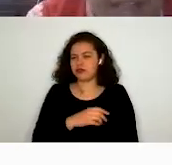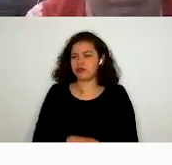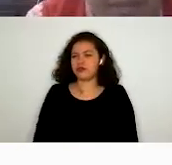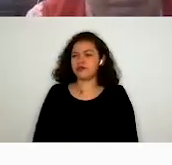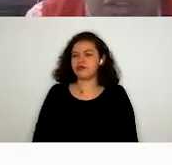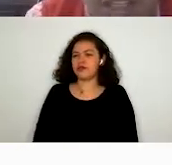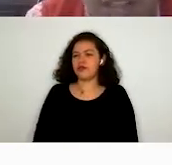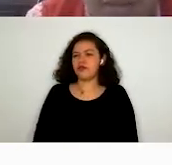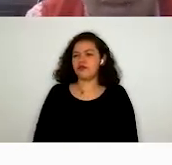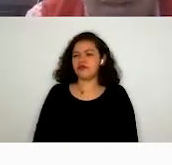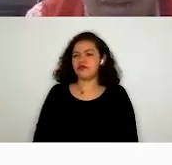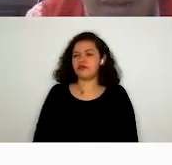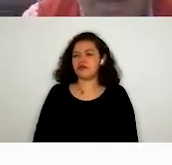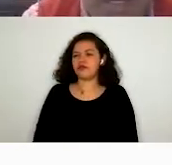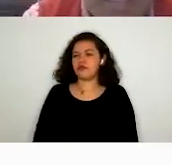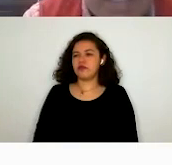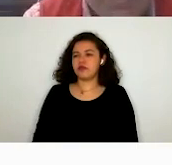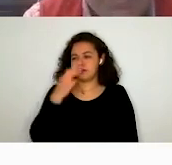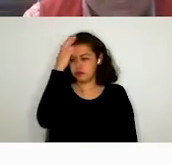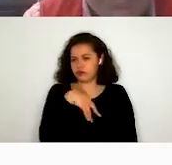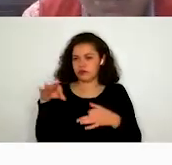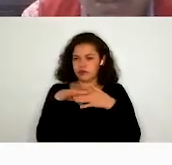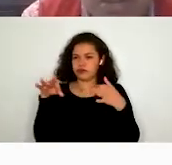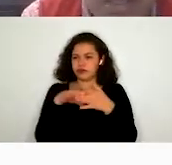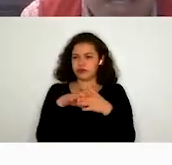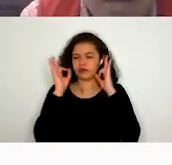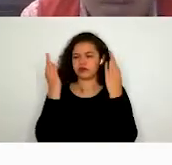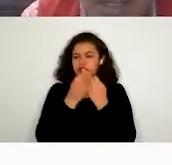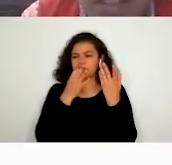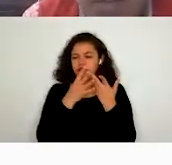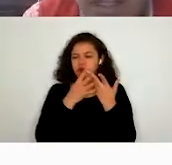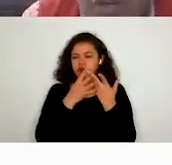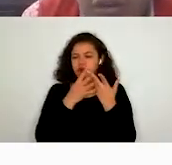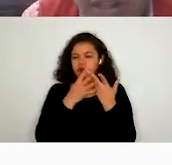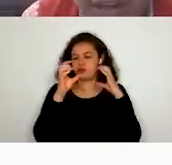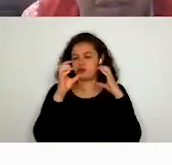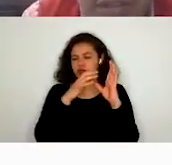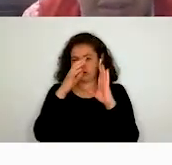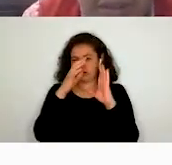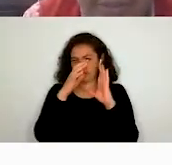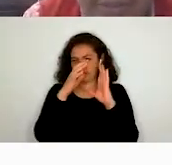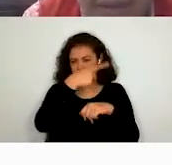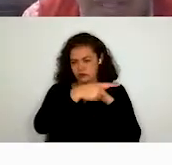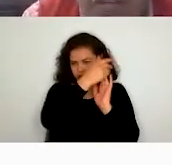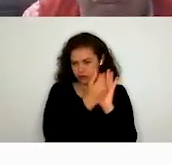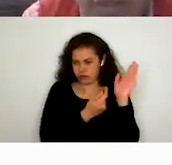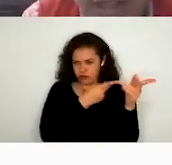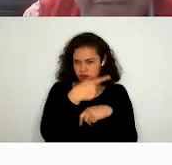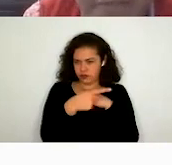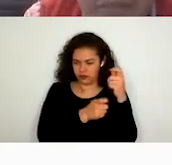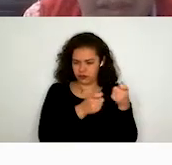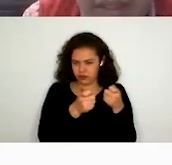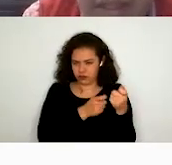Verificar de manera constante y permanente que se apliquen las actividades de prevención, mitigación y control de riesgos de